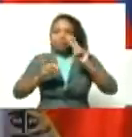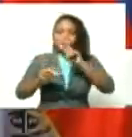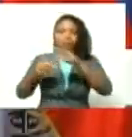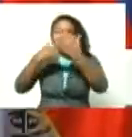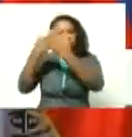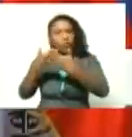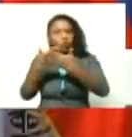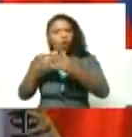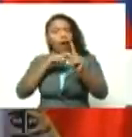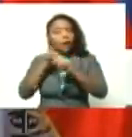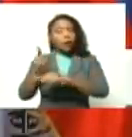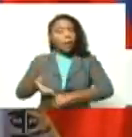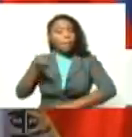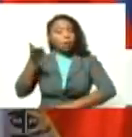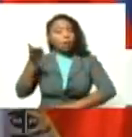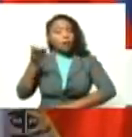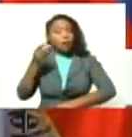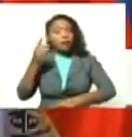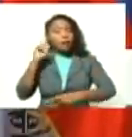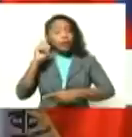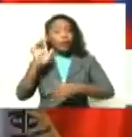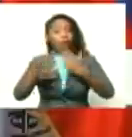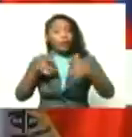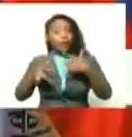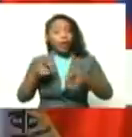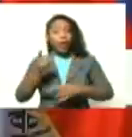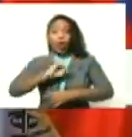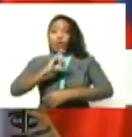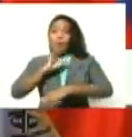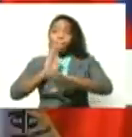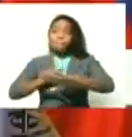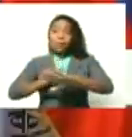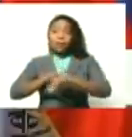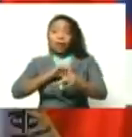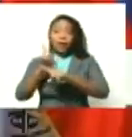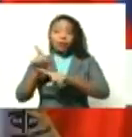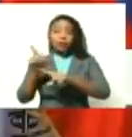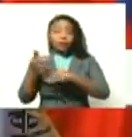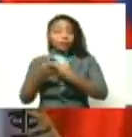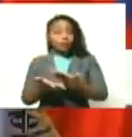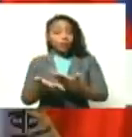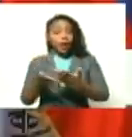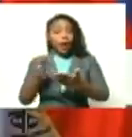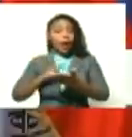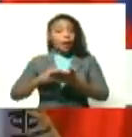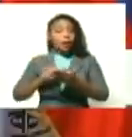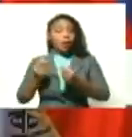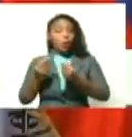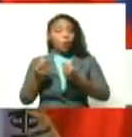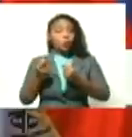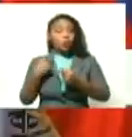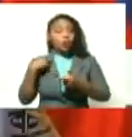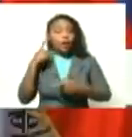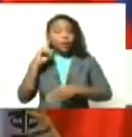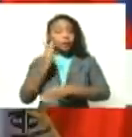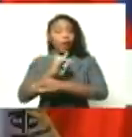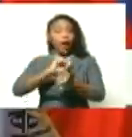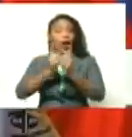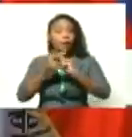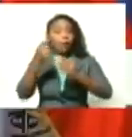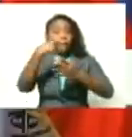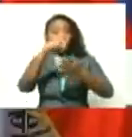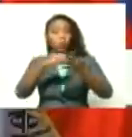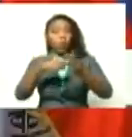importante entonces de estos hechos. Y cuando no ocurre dolosamente el recurso de apelación ante un cambio de calificación